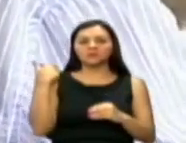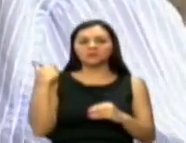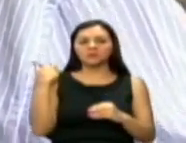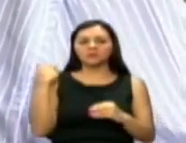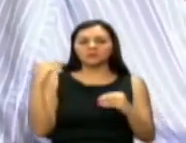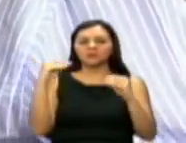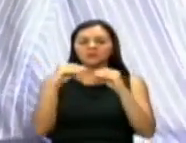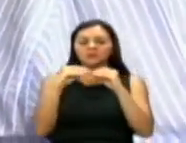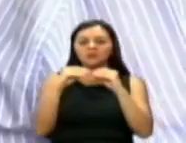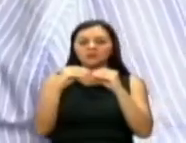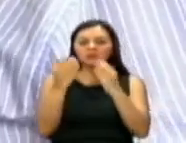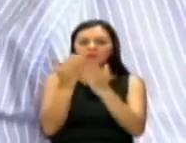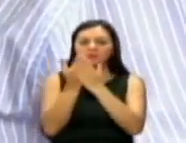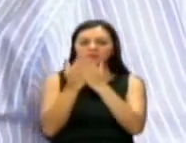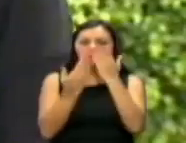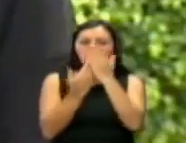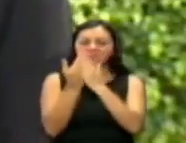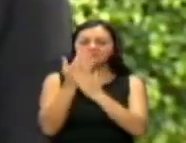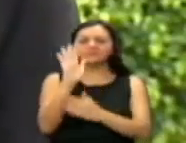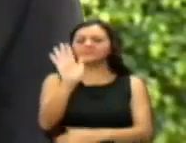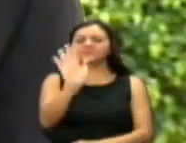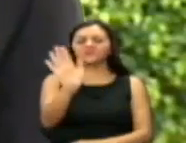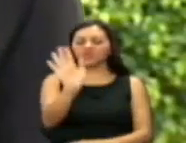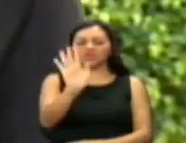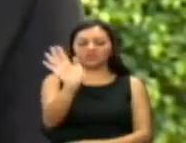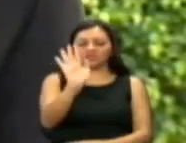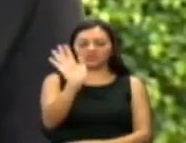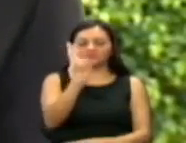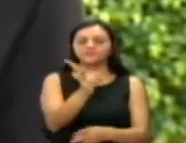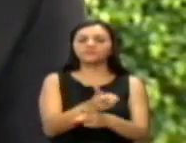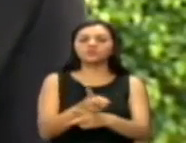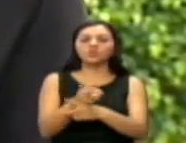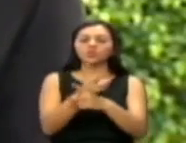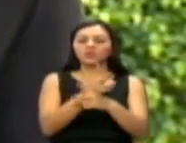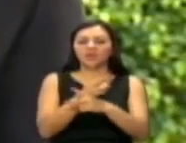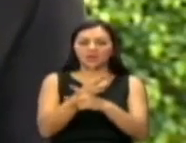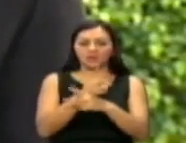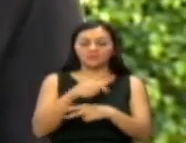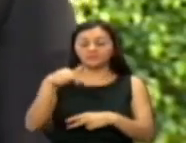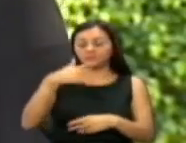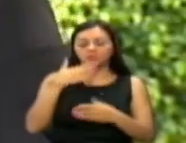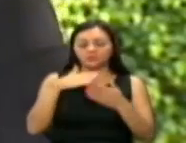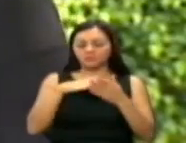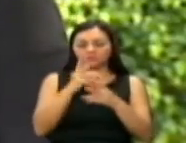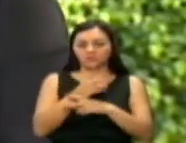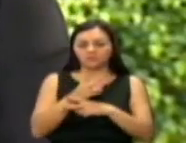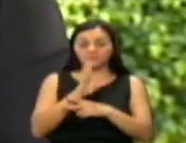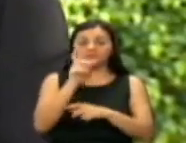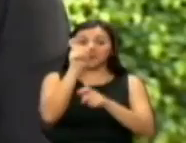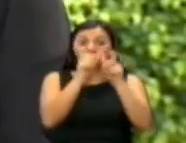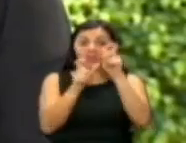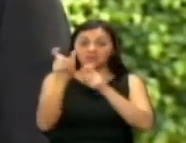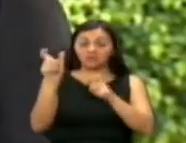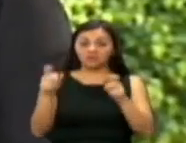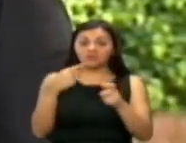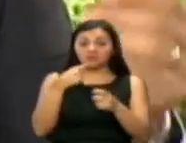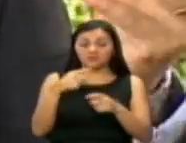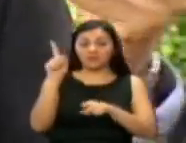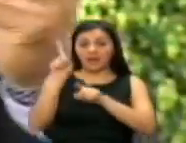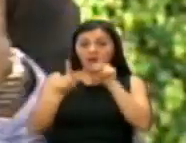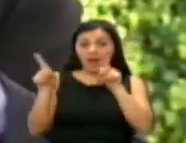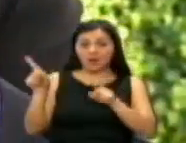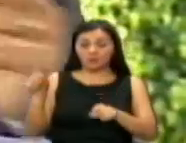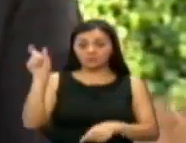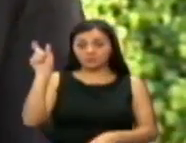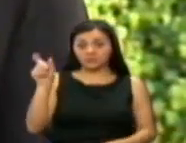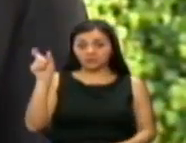para las fronteras? No, hemos tenido mucho cuidado, por eso tenemos efectos ya en el sector real. Por ejemplo, la gente, los analistas dicen, se